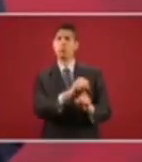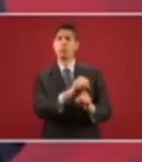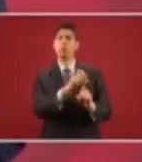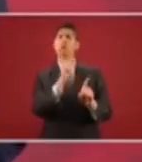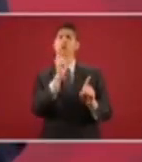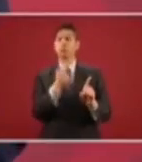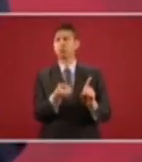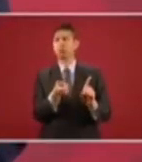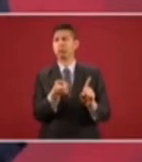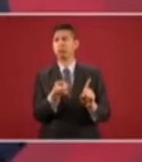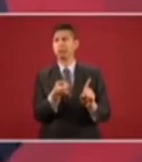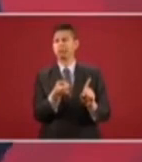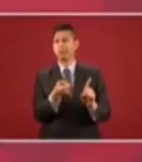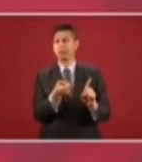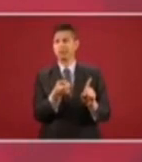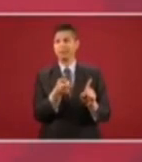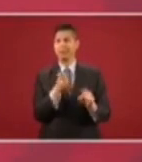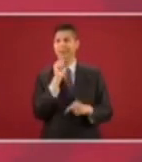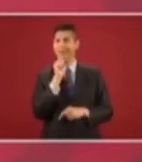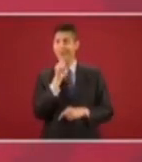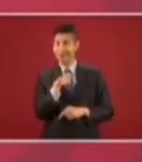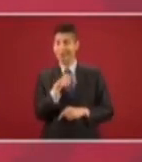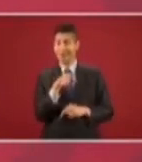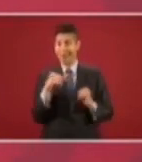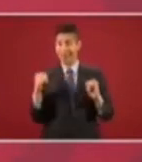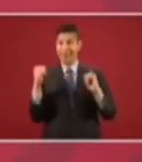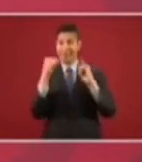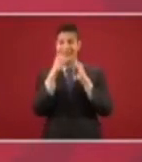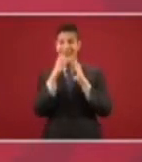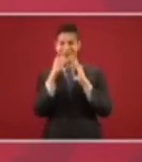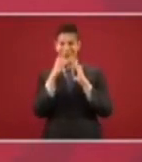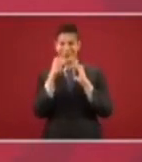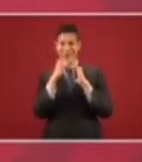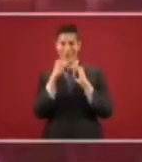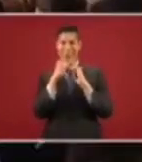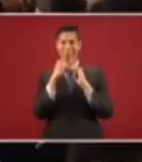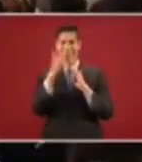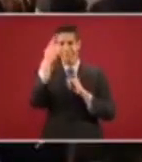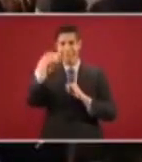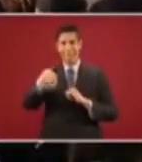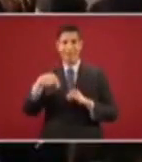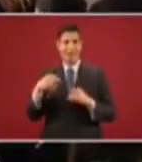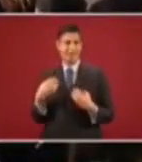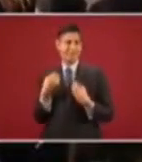que el instituto, para devolverle al pueblo lo robado,